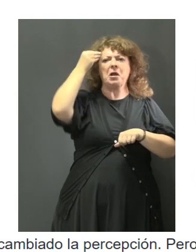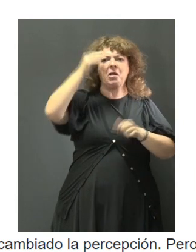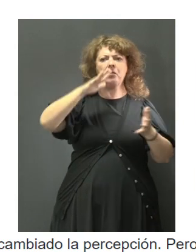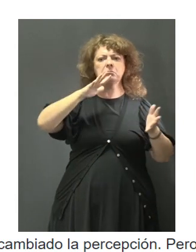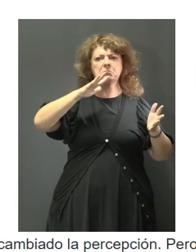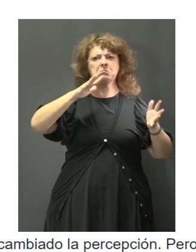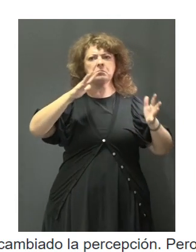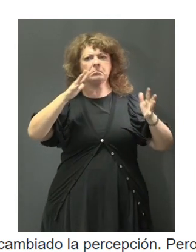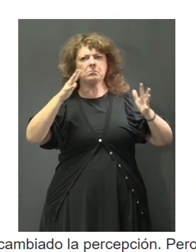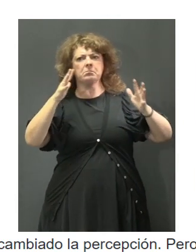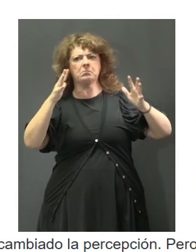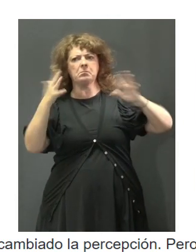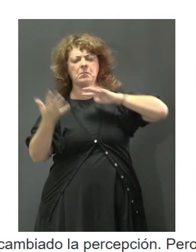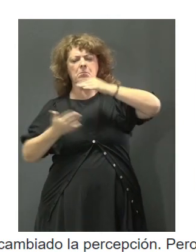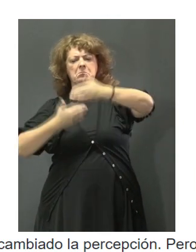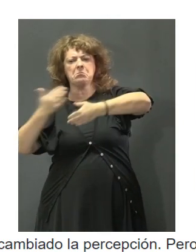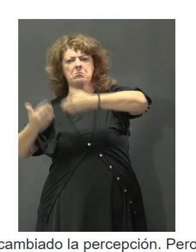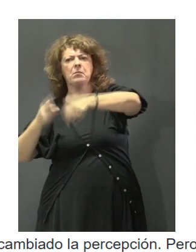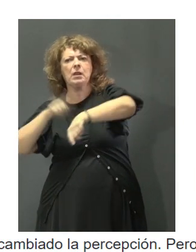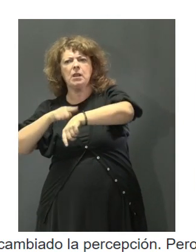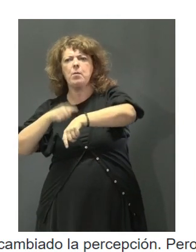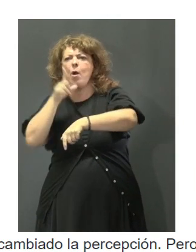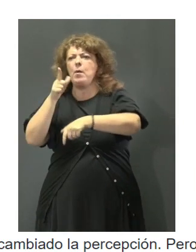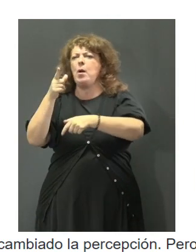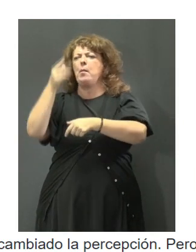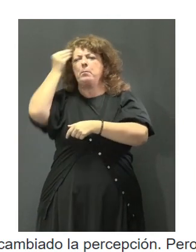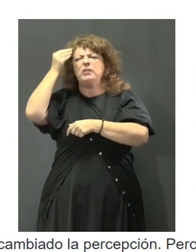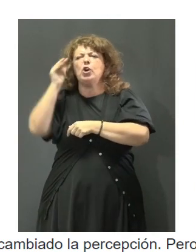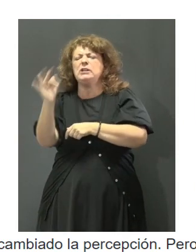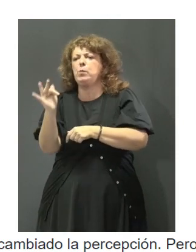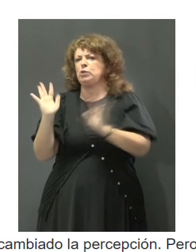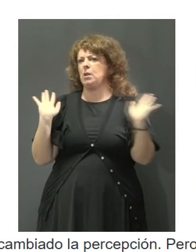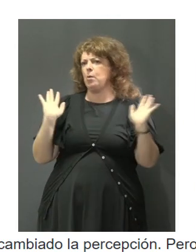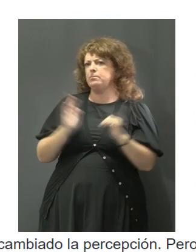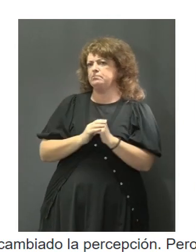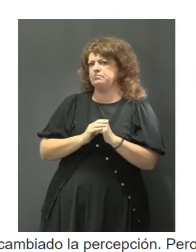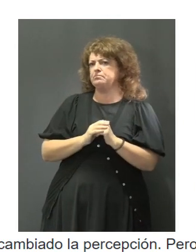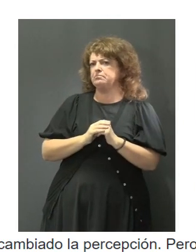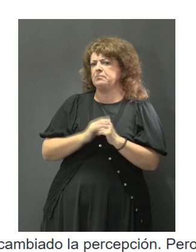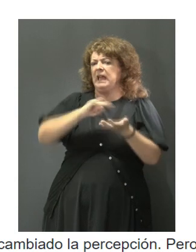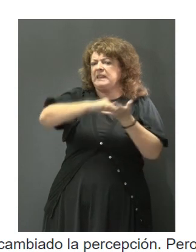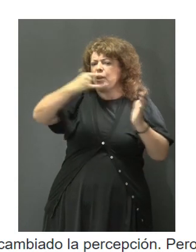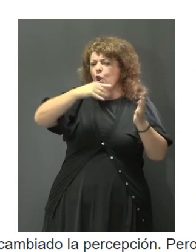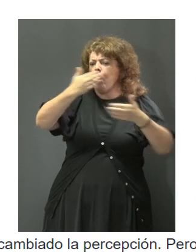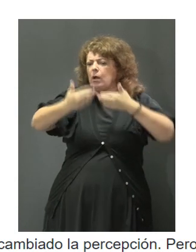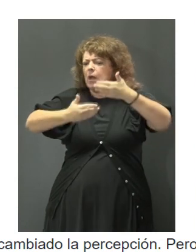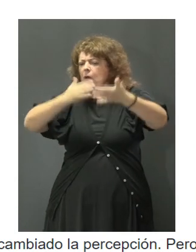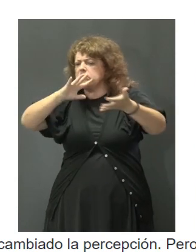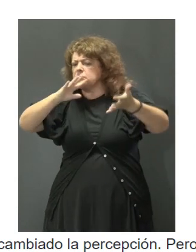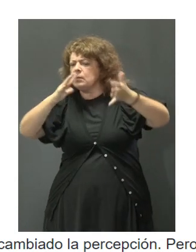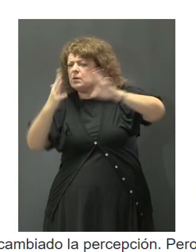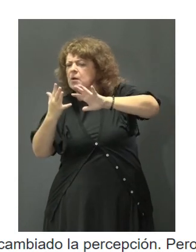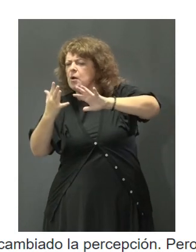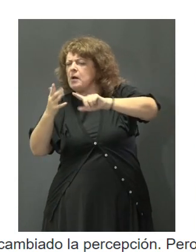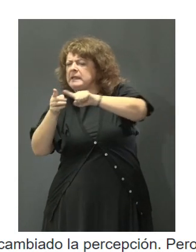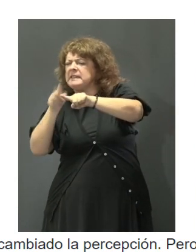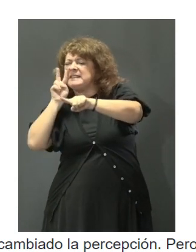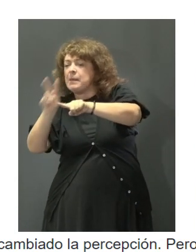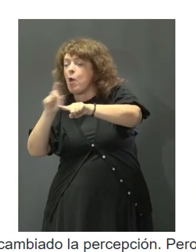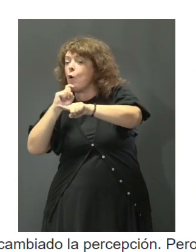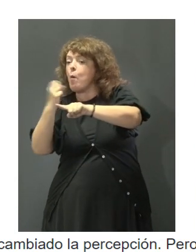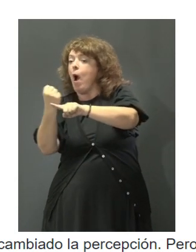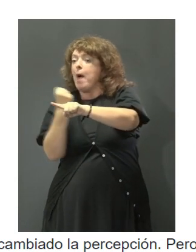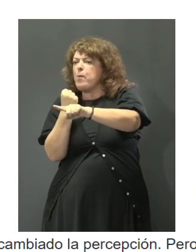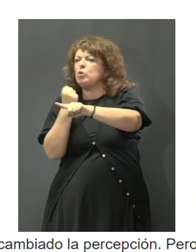cambiando de forma progresiva con el paso del tiempo y eso siempre es positivo, ¿no? Siempre que se vea algo como un apoyo y no como algo que